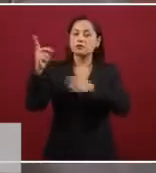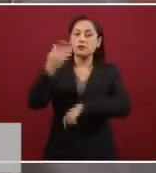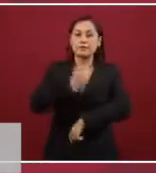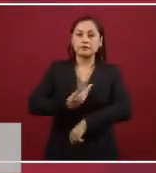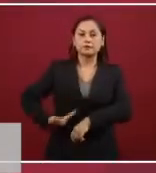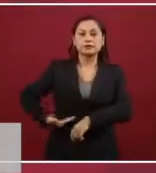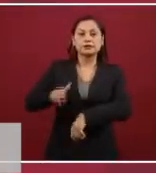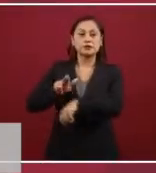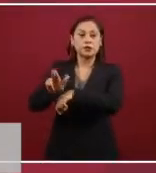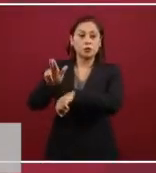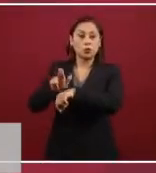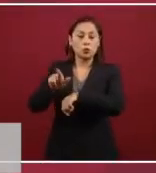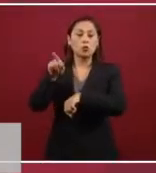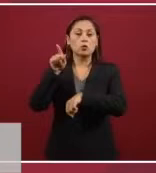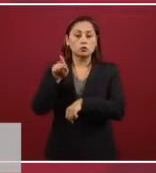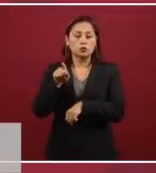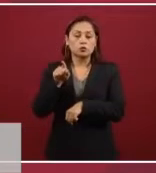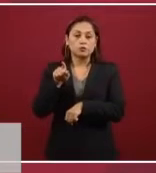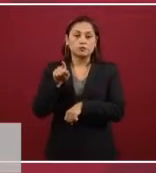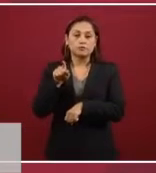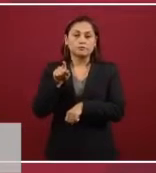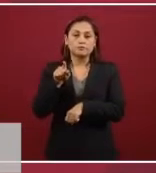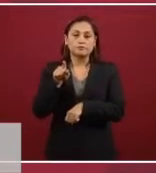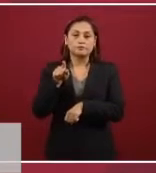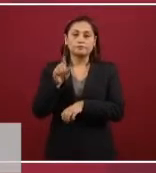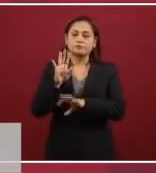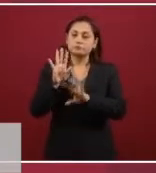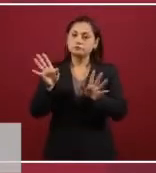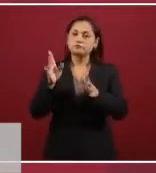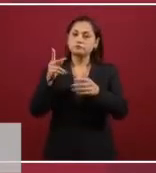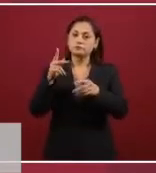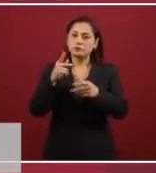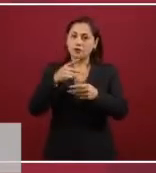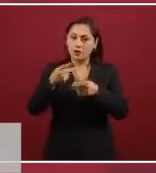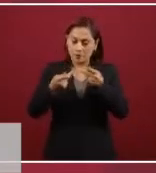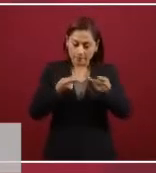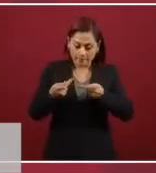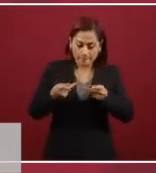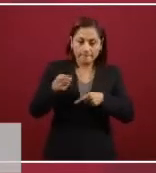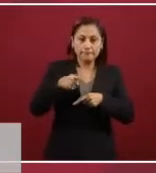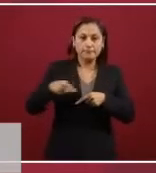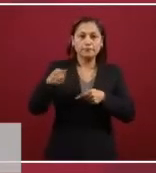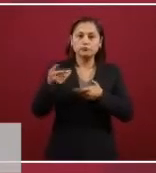México acompaña a los migrantes en el 80% de los casos por medio de los consulados en Estados Unidos.